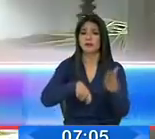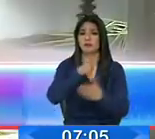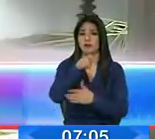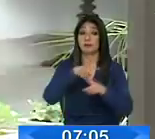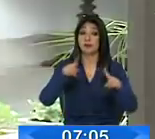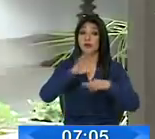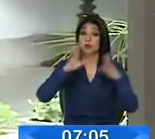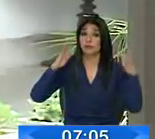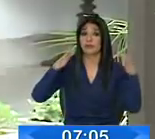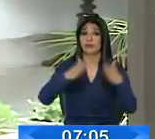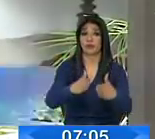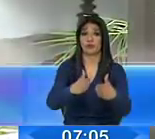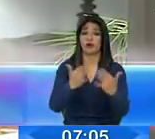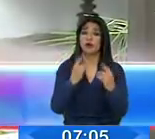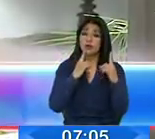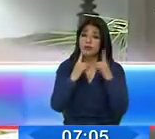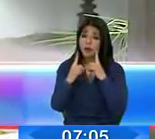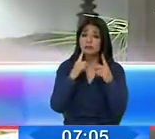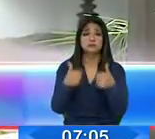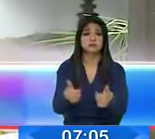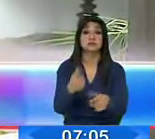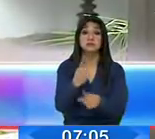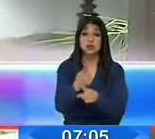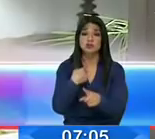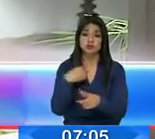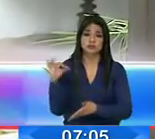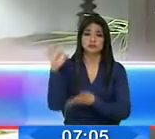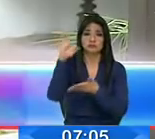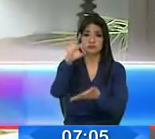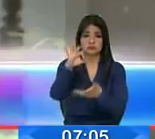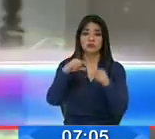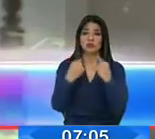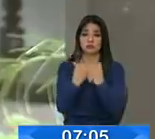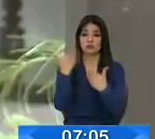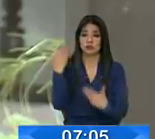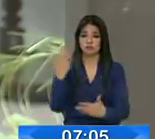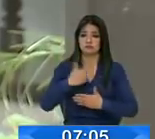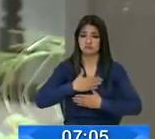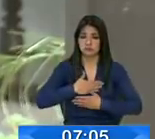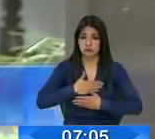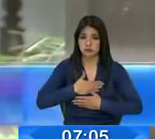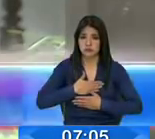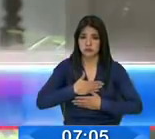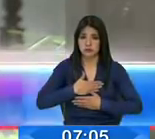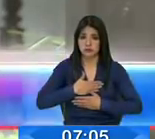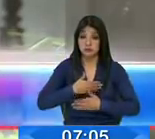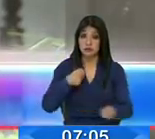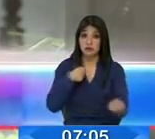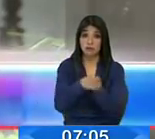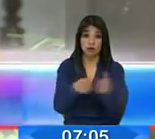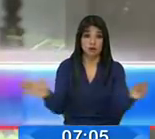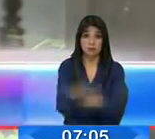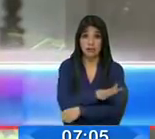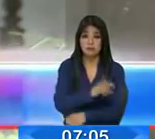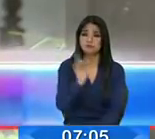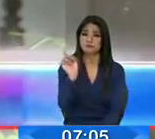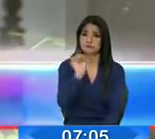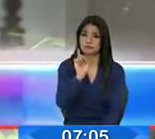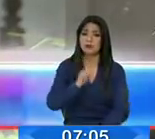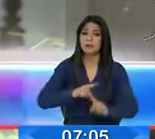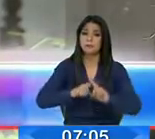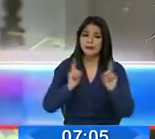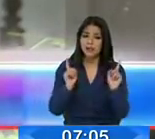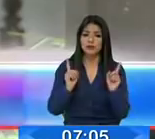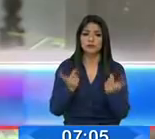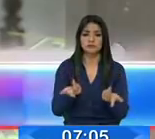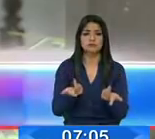Nuestra predisposición al diálogo es la que existe, por eso yo he comparecido en nombre de la bancada. No hemos presentado un apoyo irrestricto a esta propuesta, pero